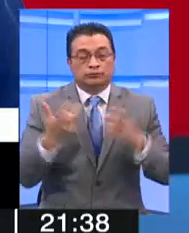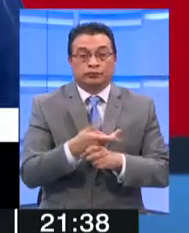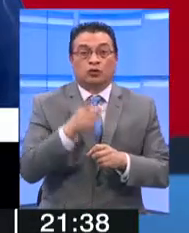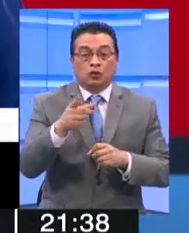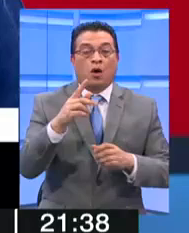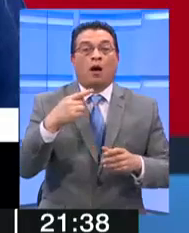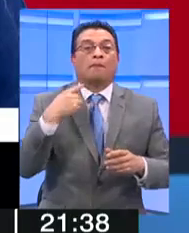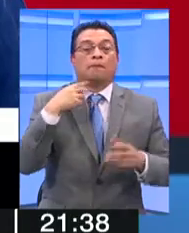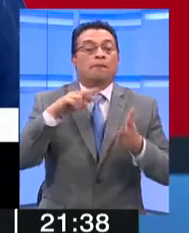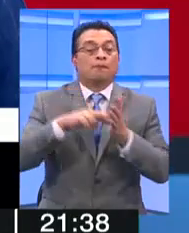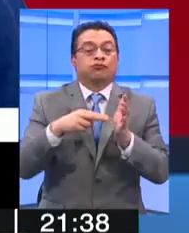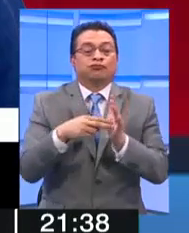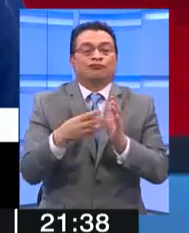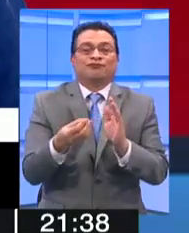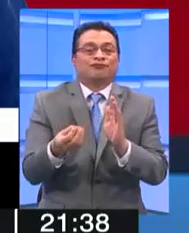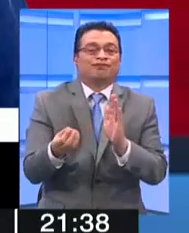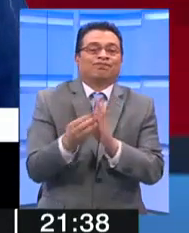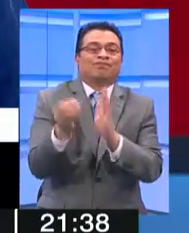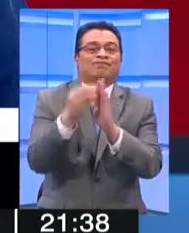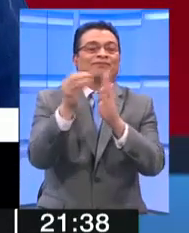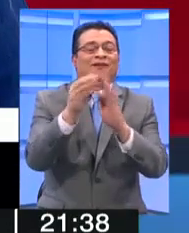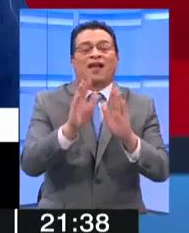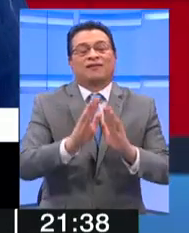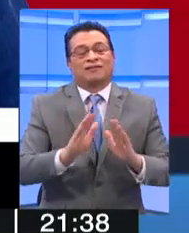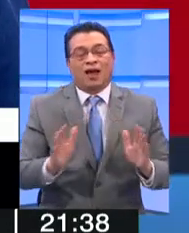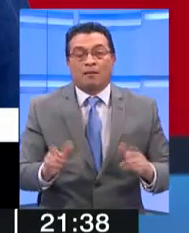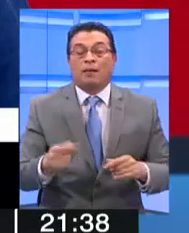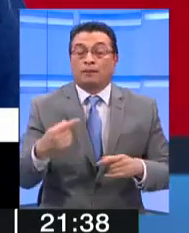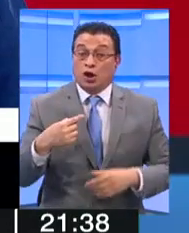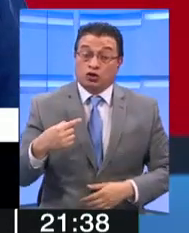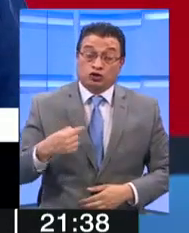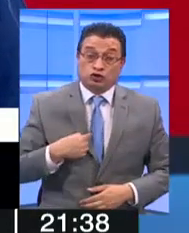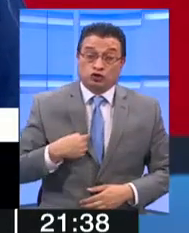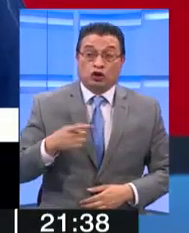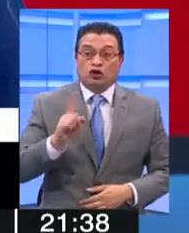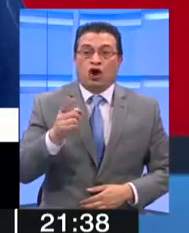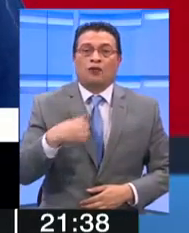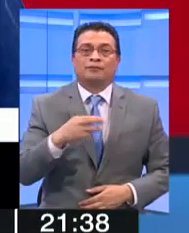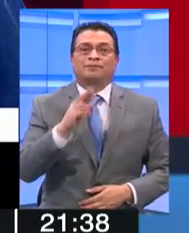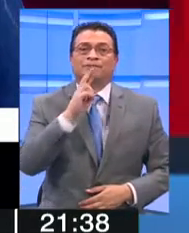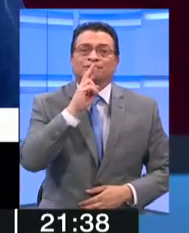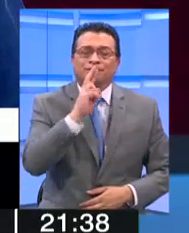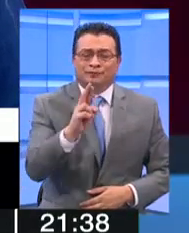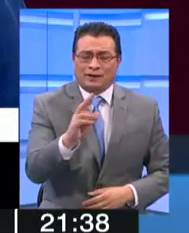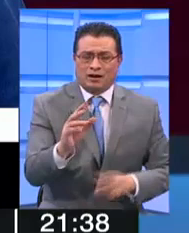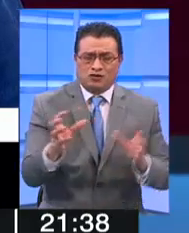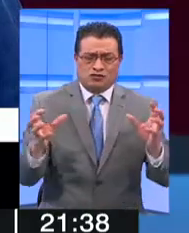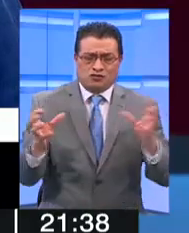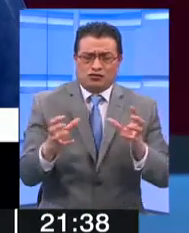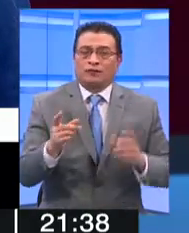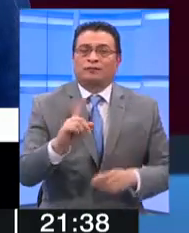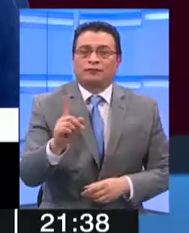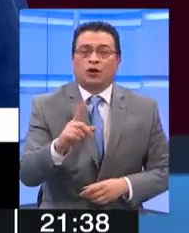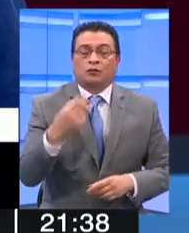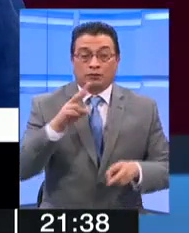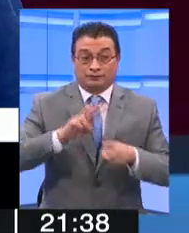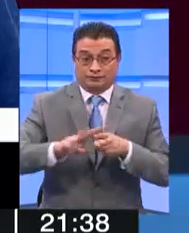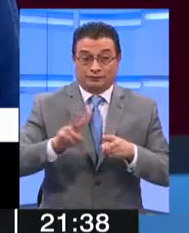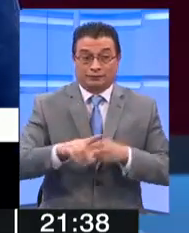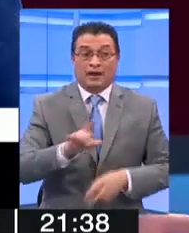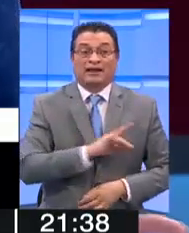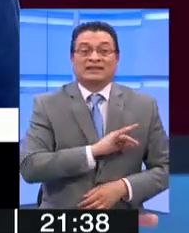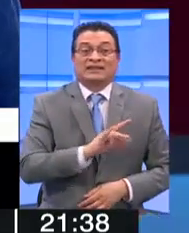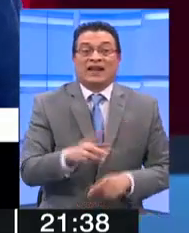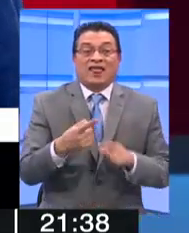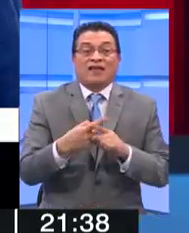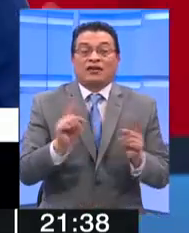una polémica artificial, es que yo no quisiera contestar como en ese tono. Yo creo que para la construcción de un Chile distinto